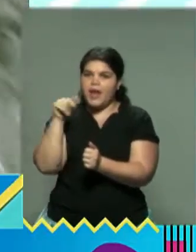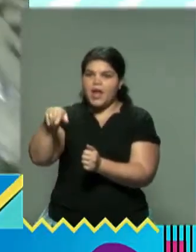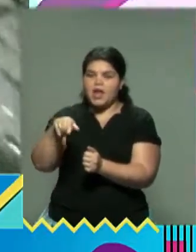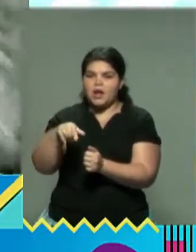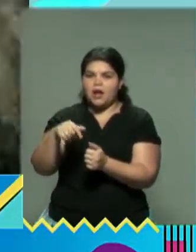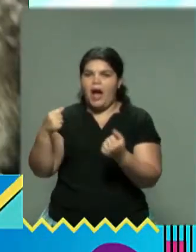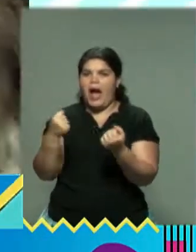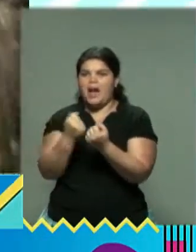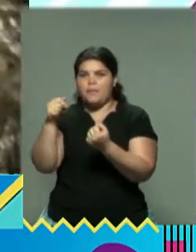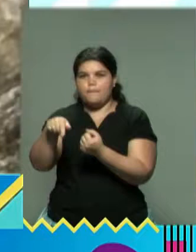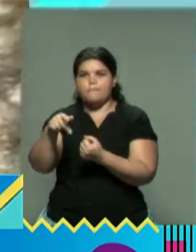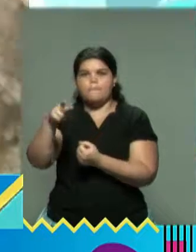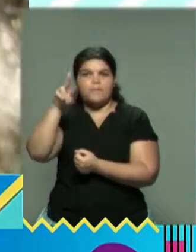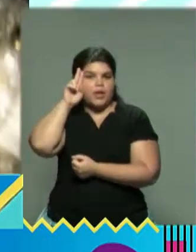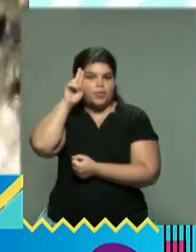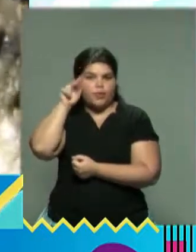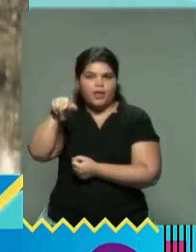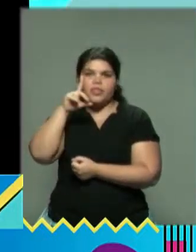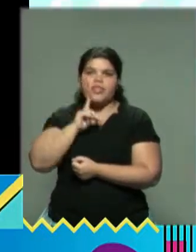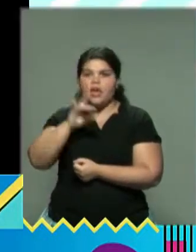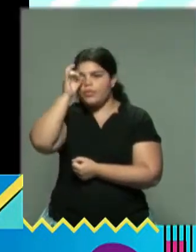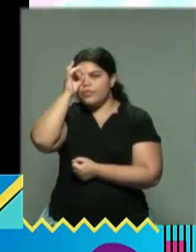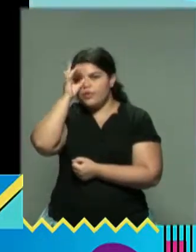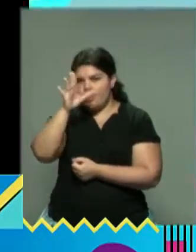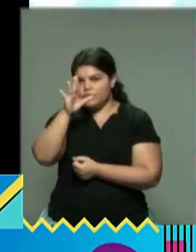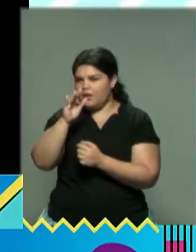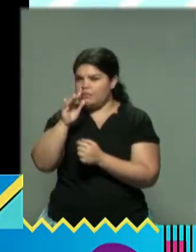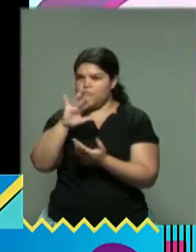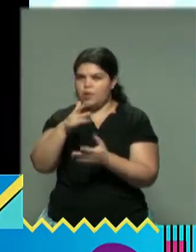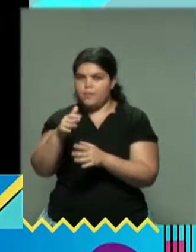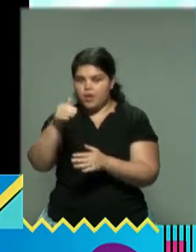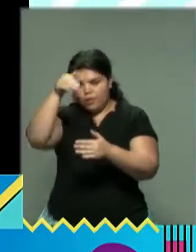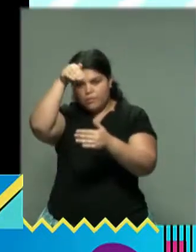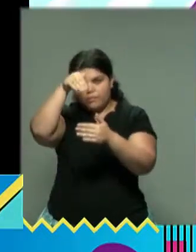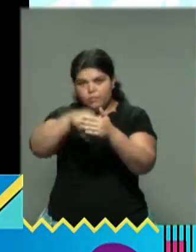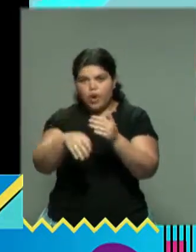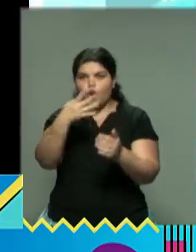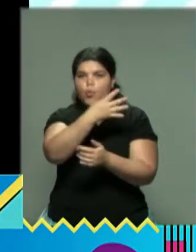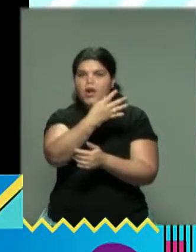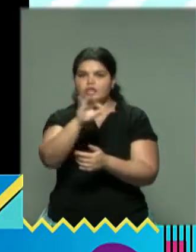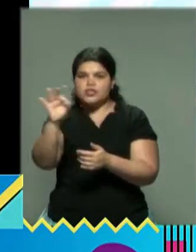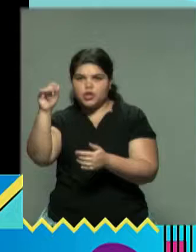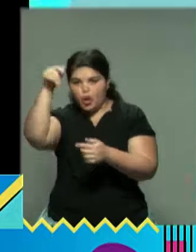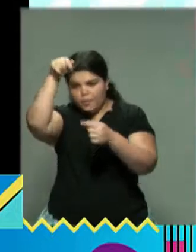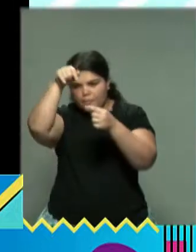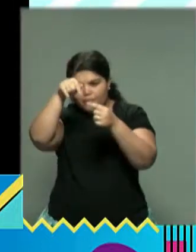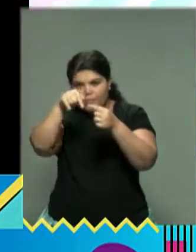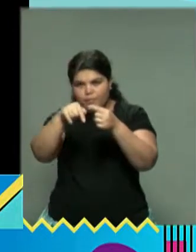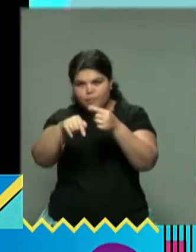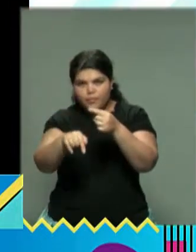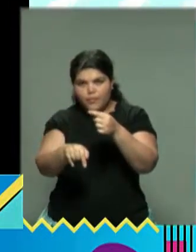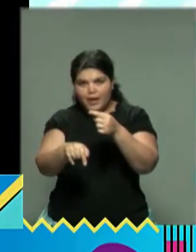y estuvo más de 12 días a 400 metros de profundidad y participaron alrededor